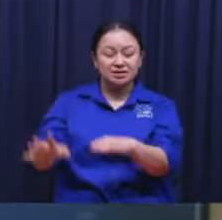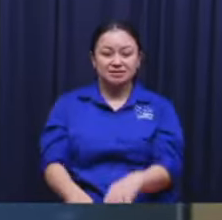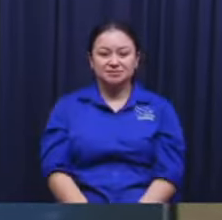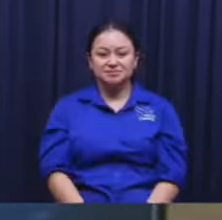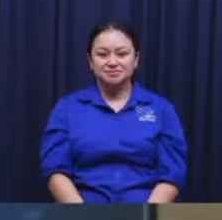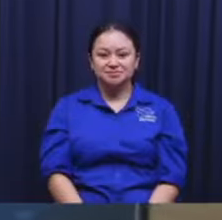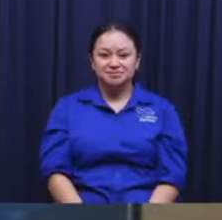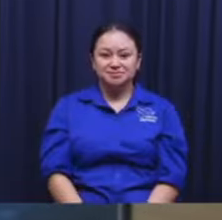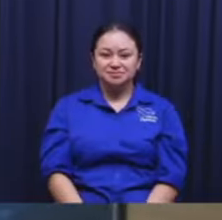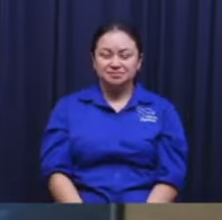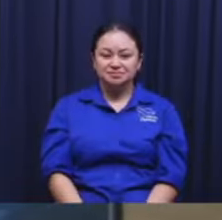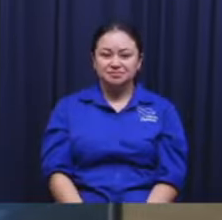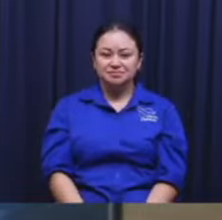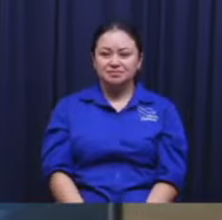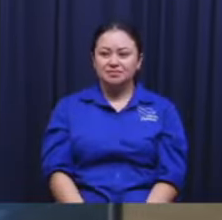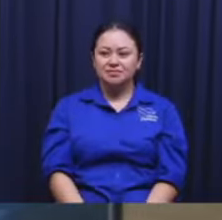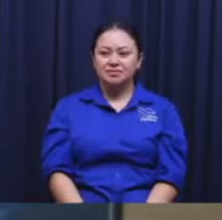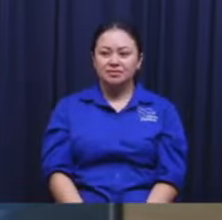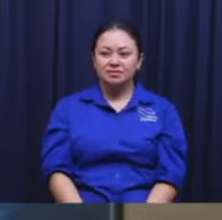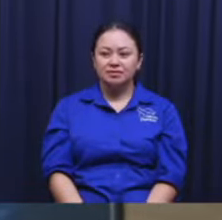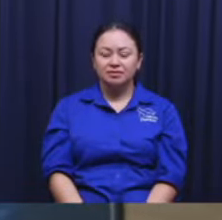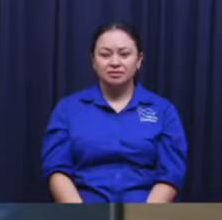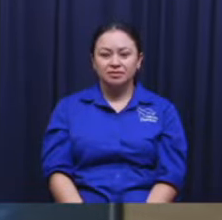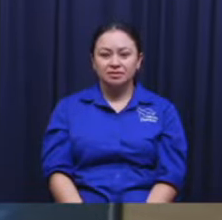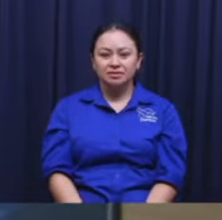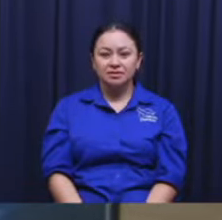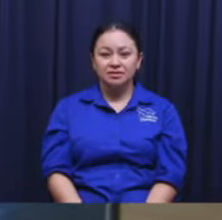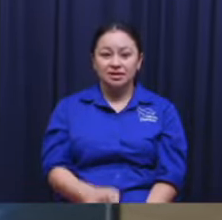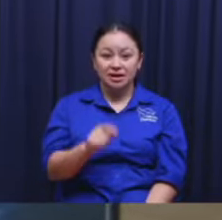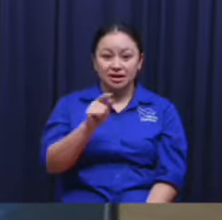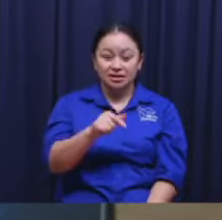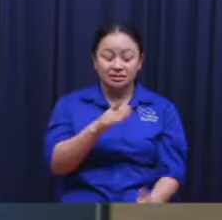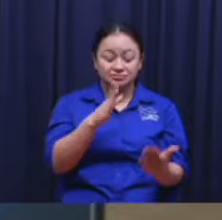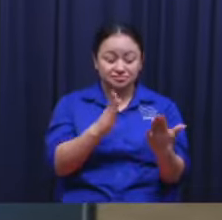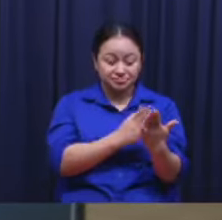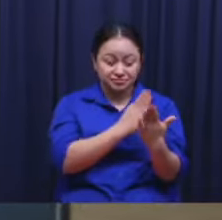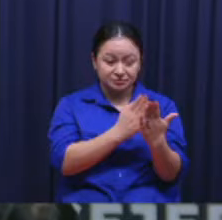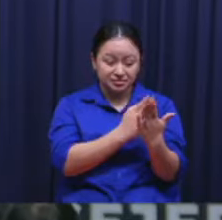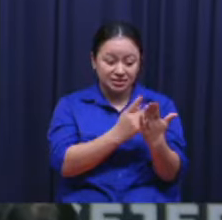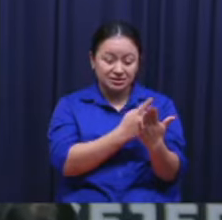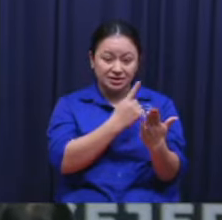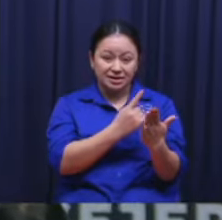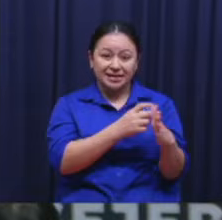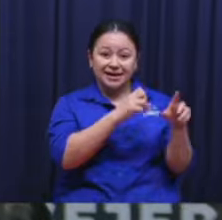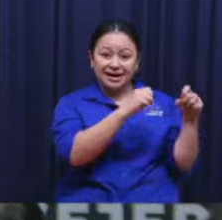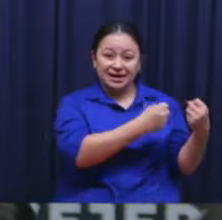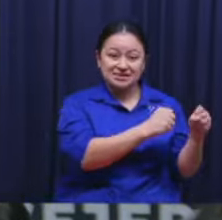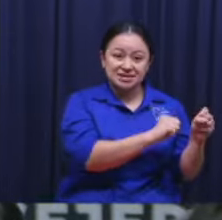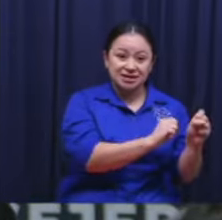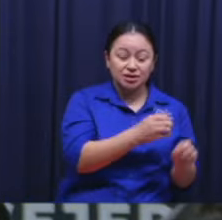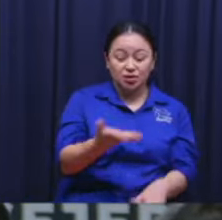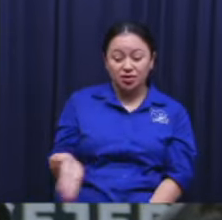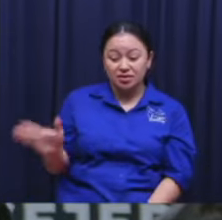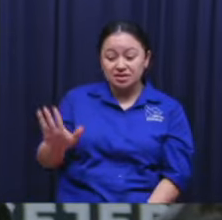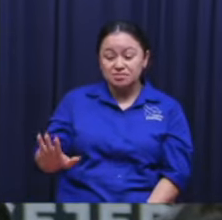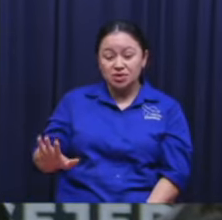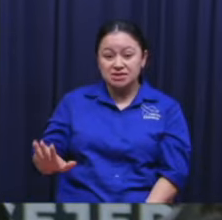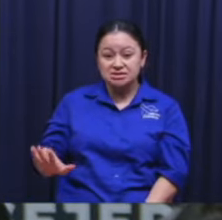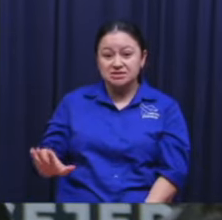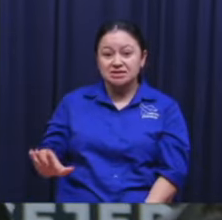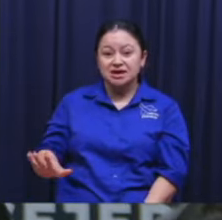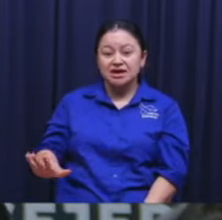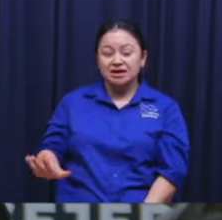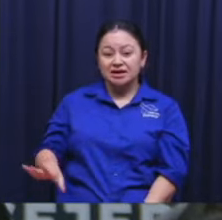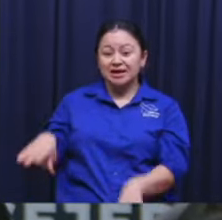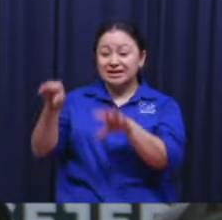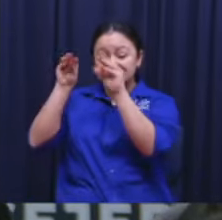Elías. Pero, ok, entonces aquí él está enseñando, perdón, está haciendo y después enseñando. Pero lo que me llama la atención es que